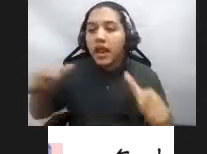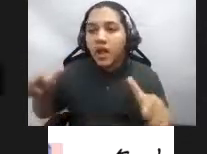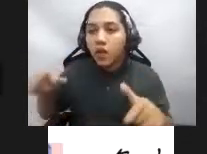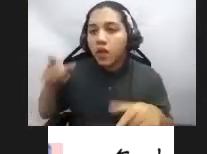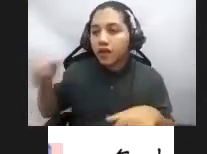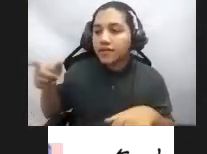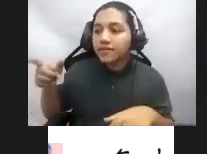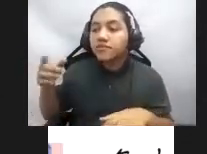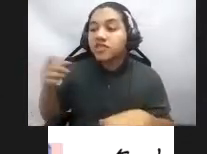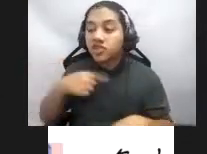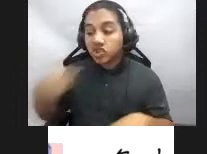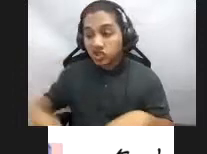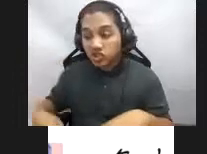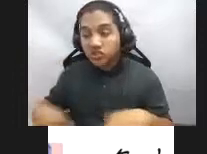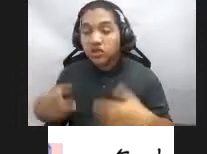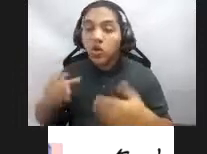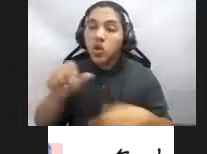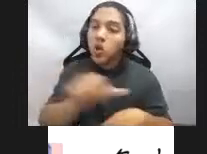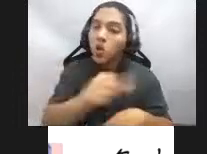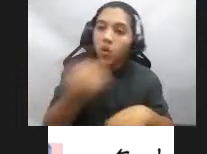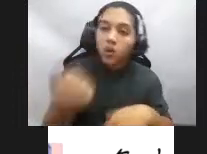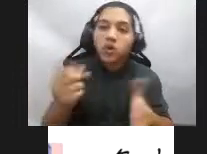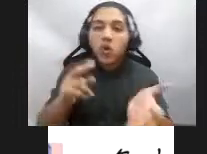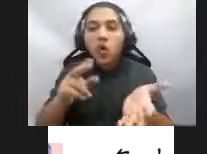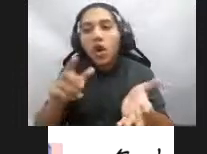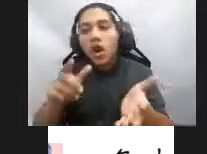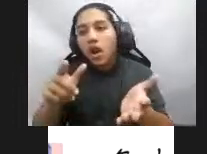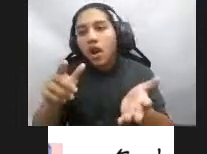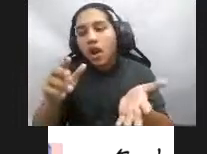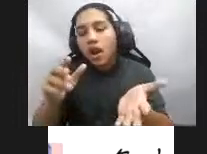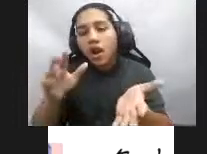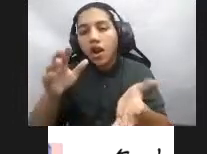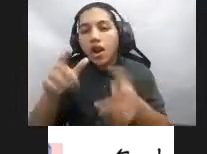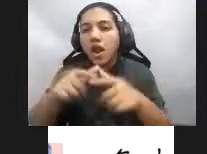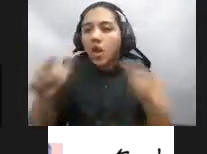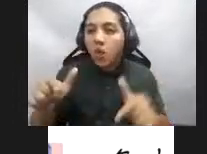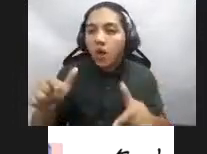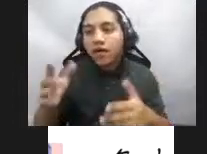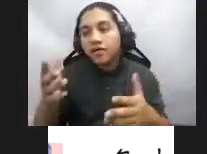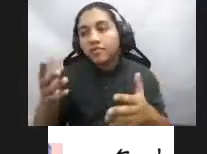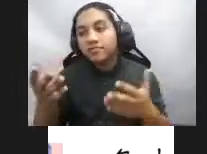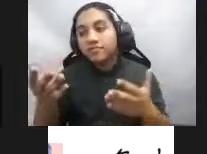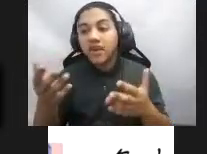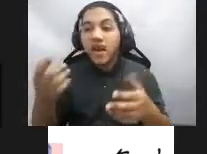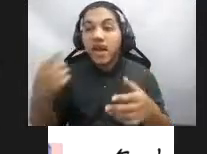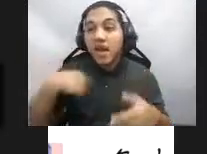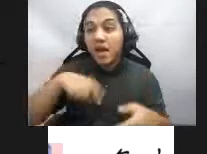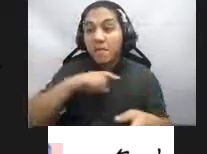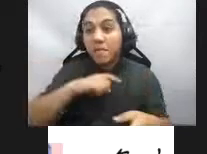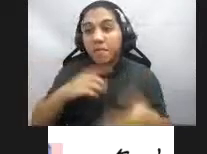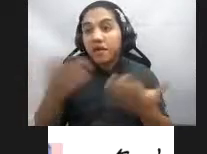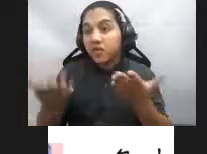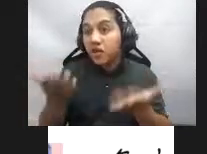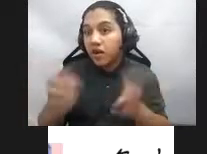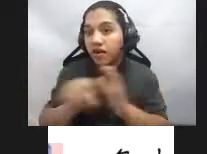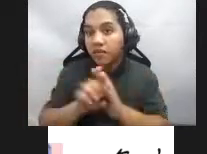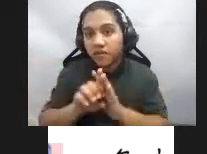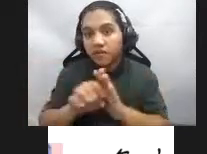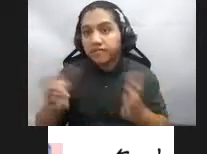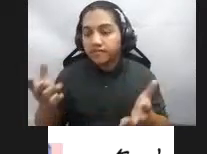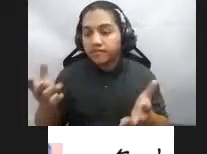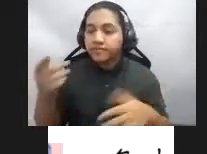llegaban, pero muchos de estos campesinos chinos ni sabían español Inclusive tampoco